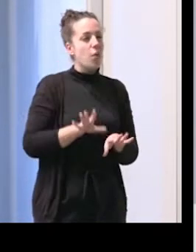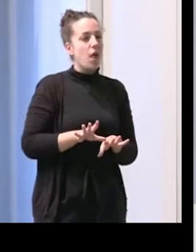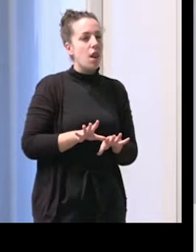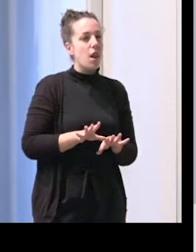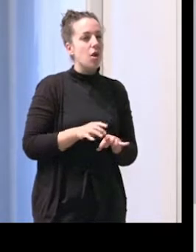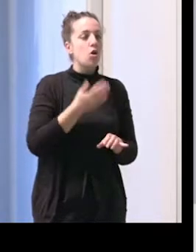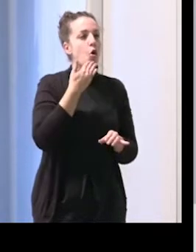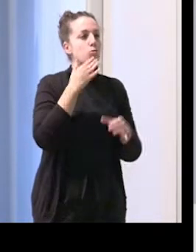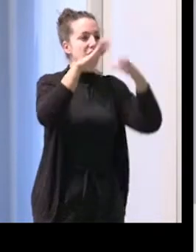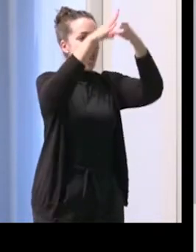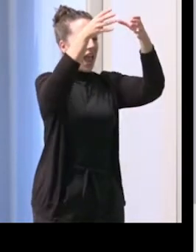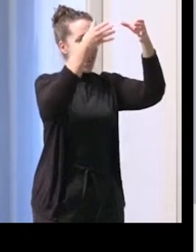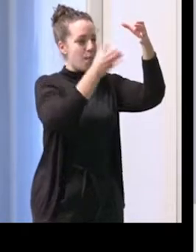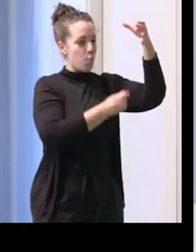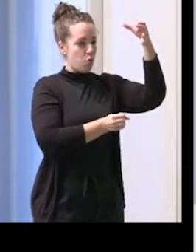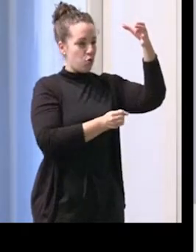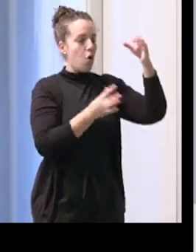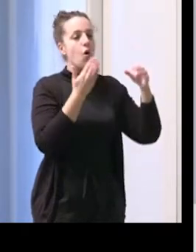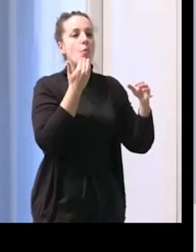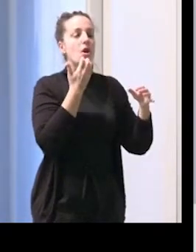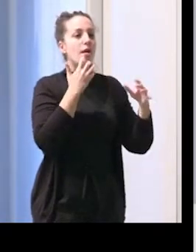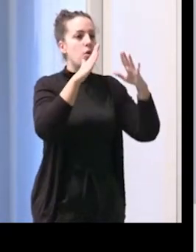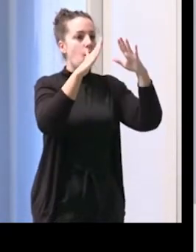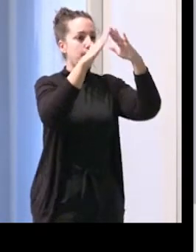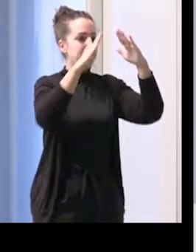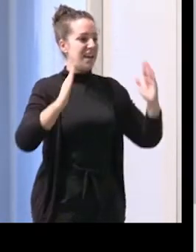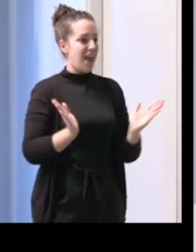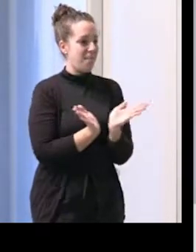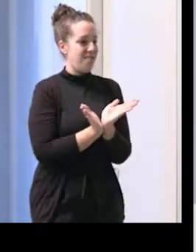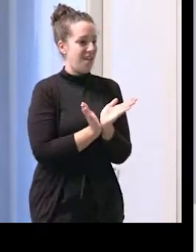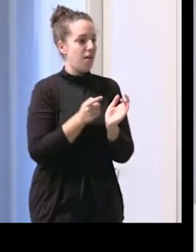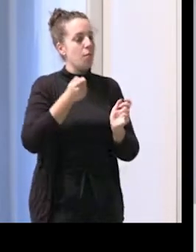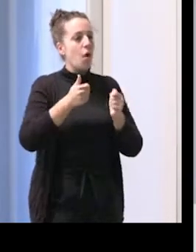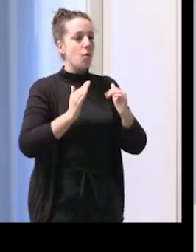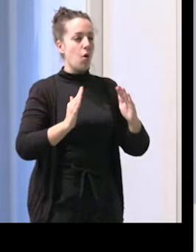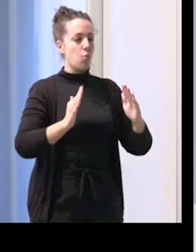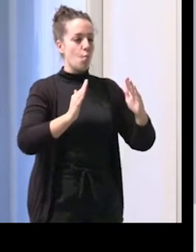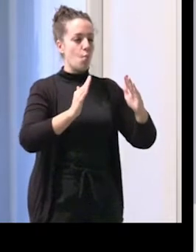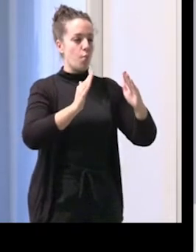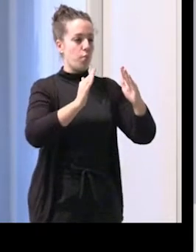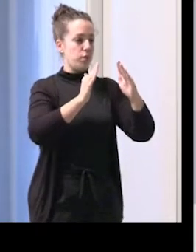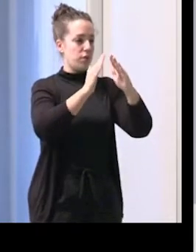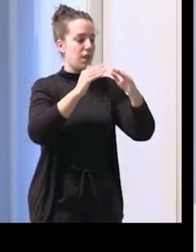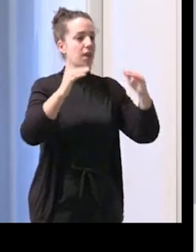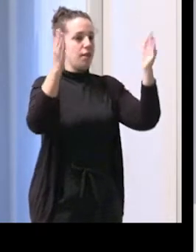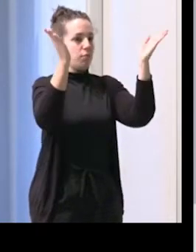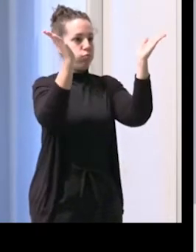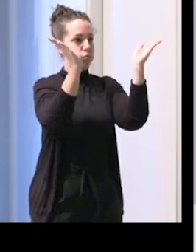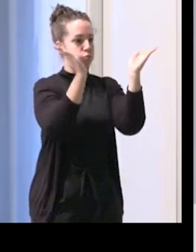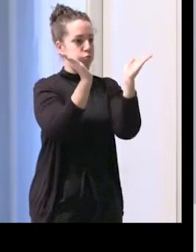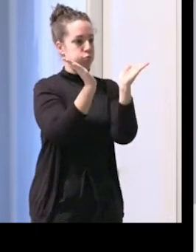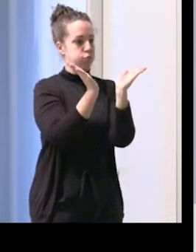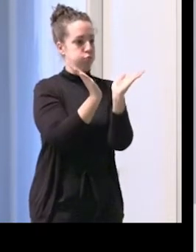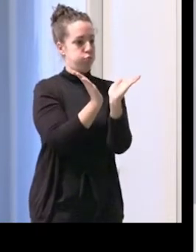un embudo o una pirámide que se va restringiendo cada vez más, yendo de abajo hacia arriba, se va restringiendo